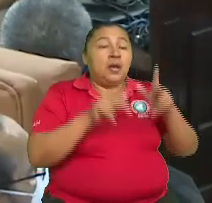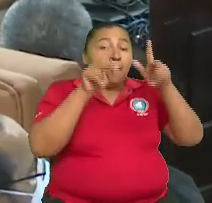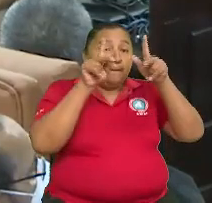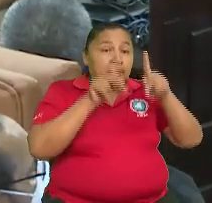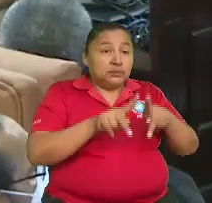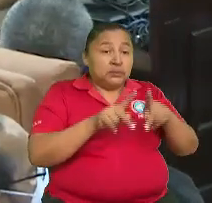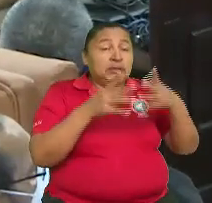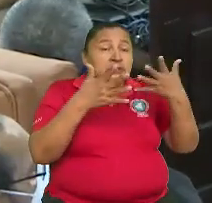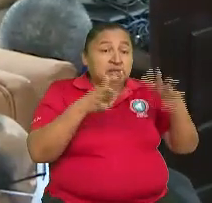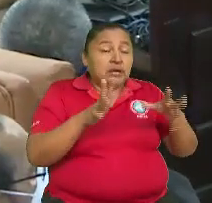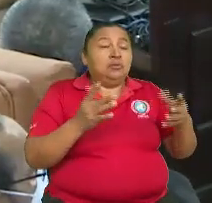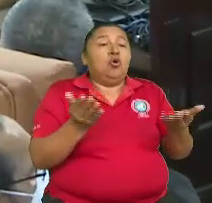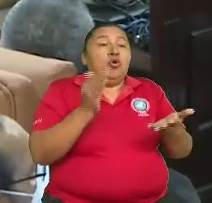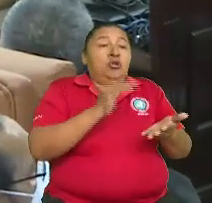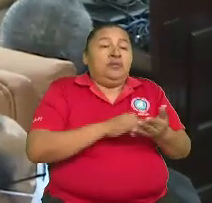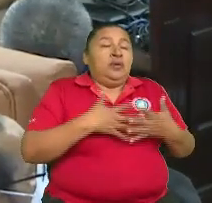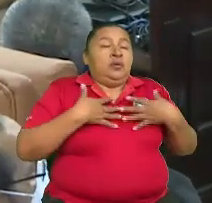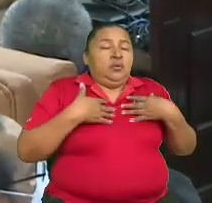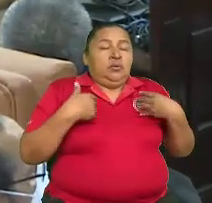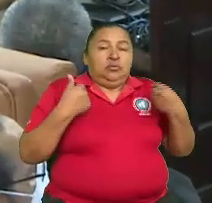recuperadas